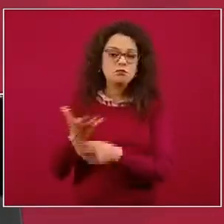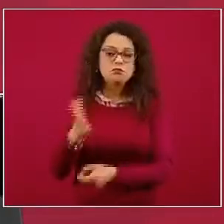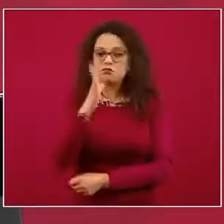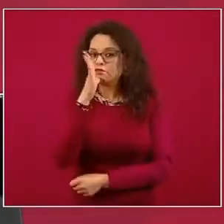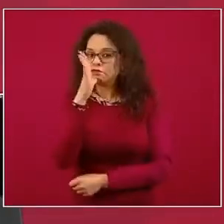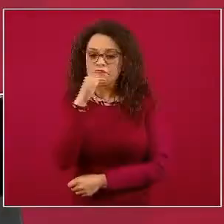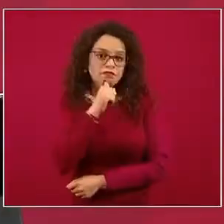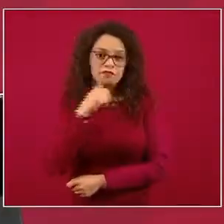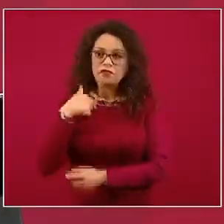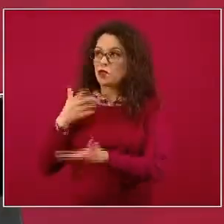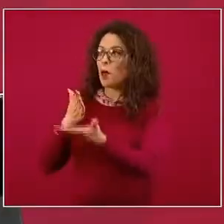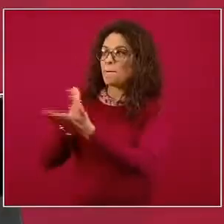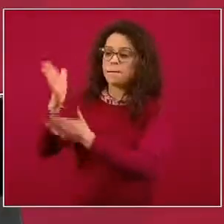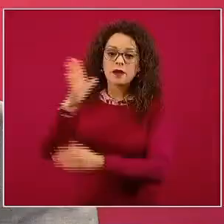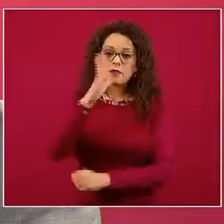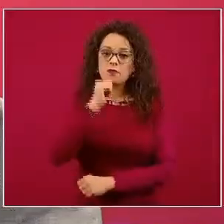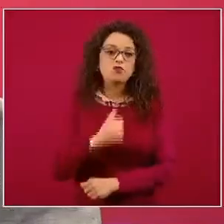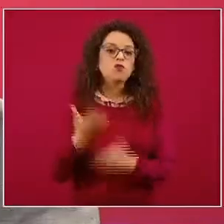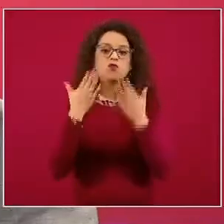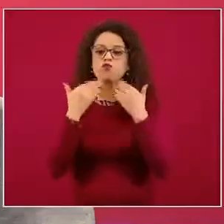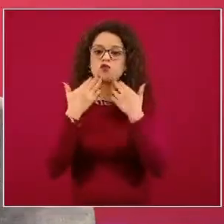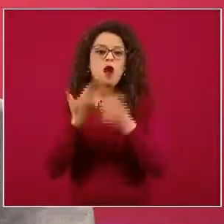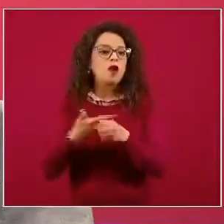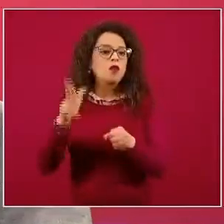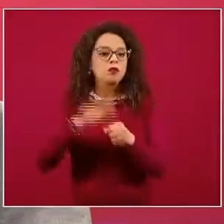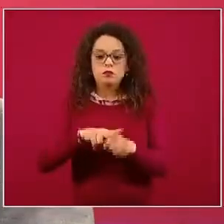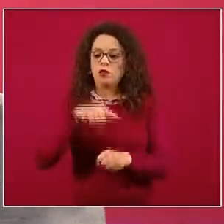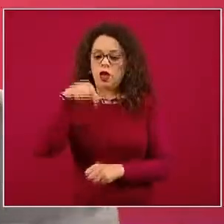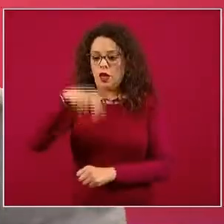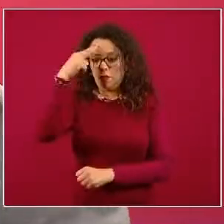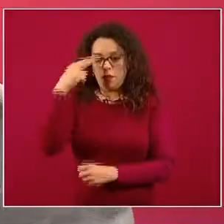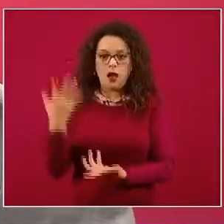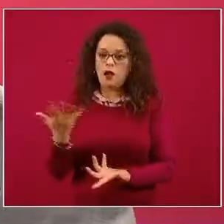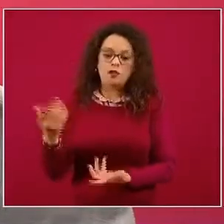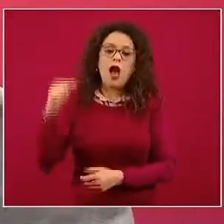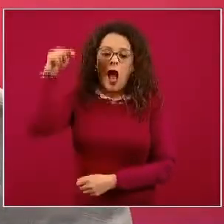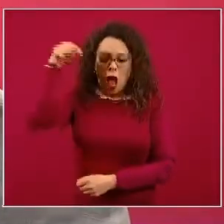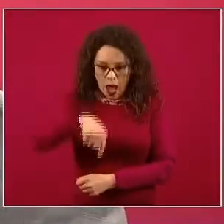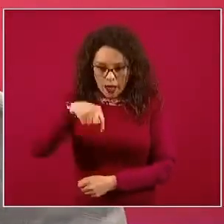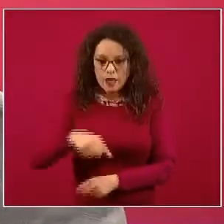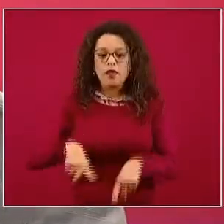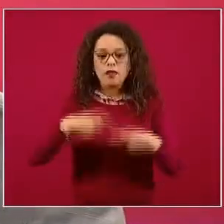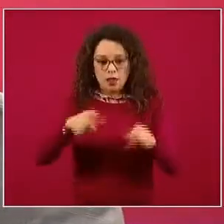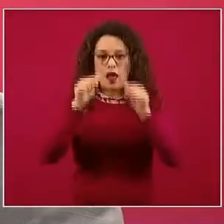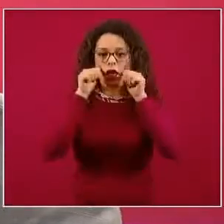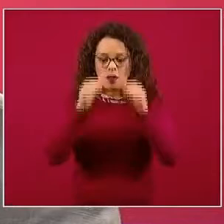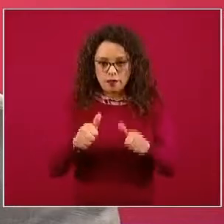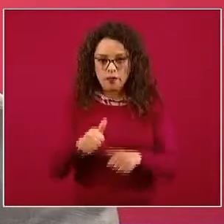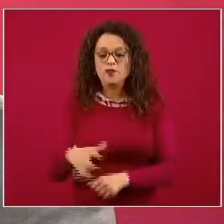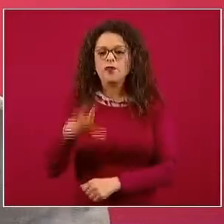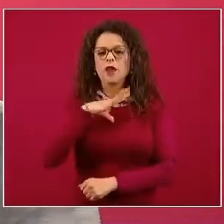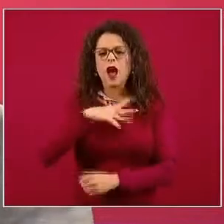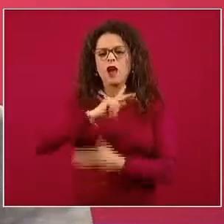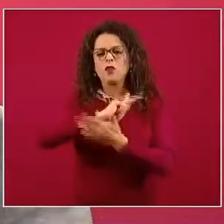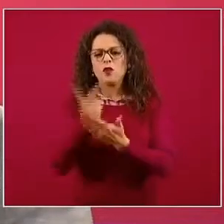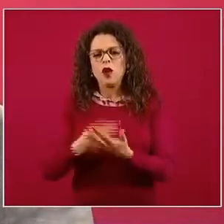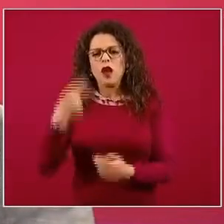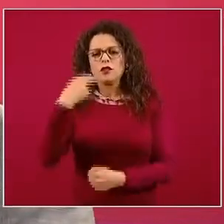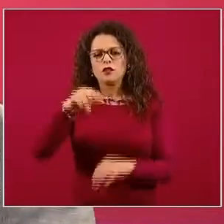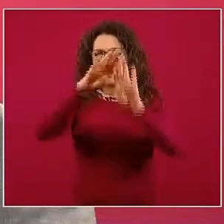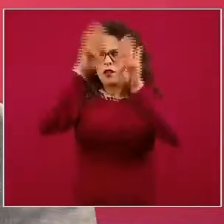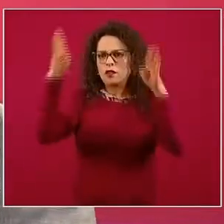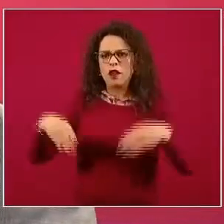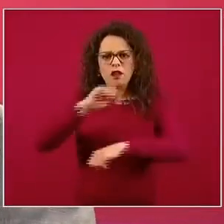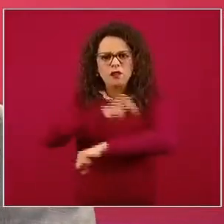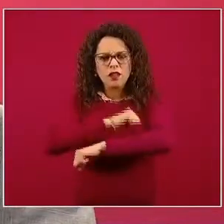competencia ni instalaciones. Lo que sí existe es un programa que se llama Ventanillas de la Salud. Este es un programa de la